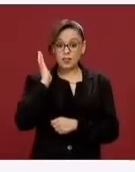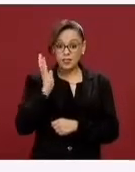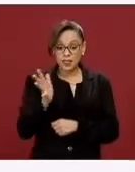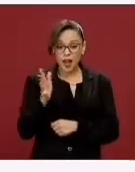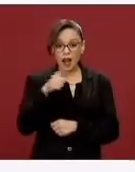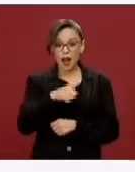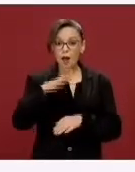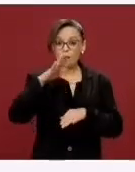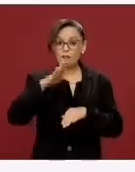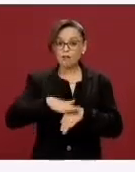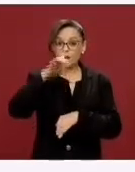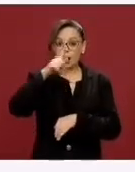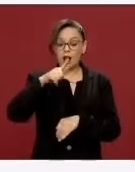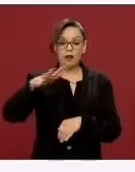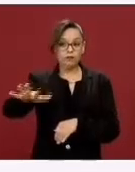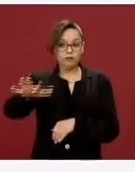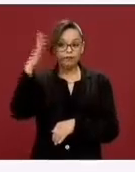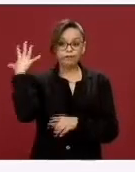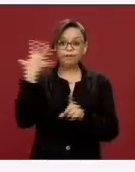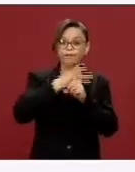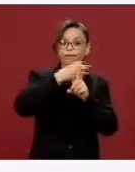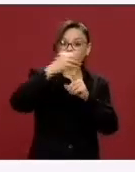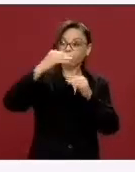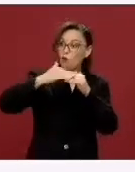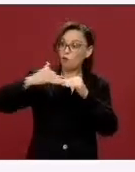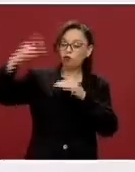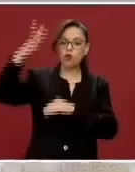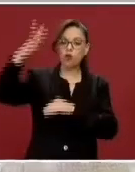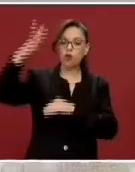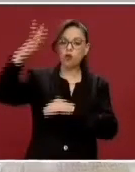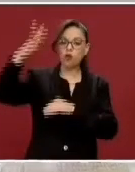incremento acelerado de casos. La siguiente, por favor.